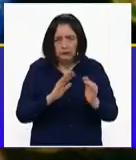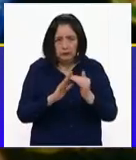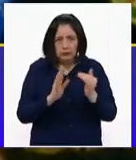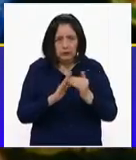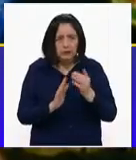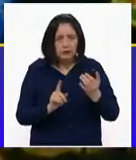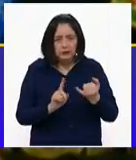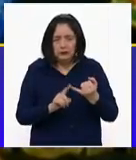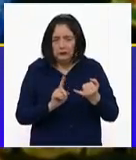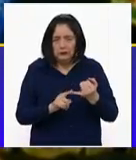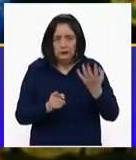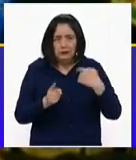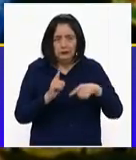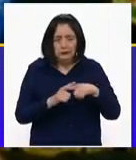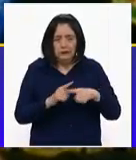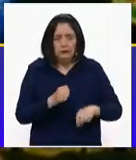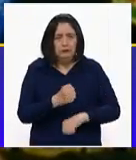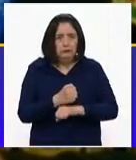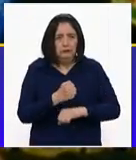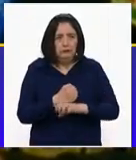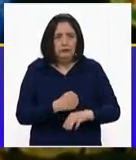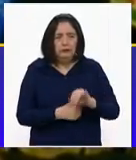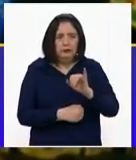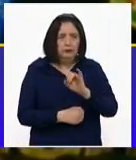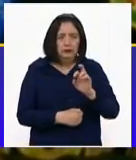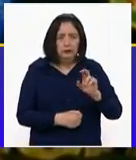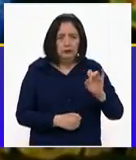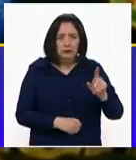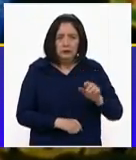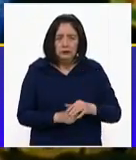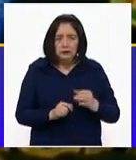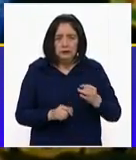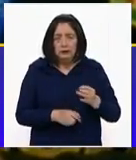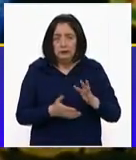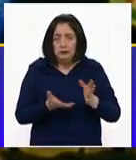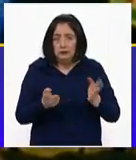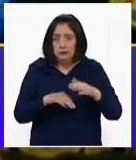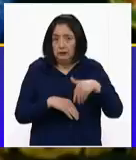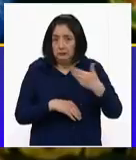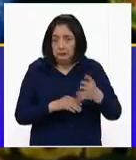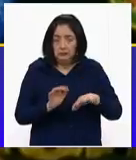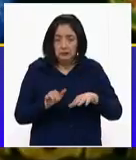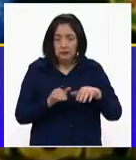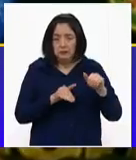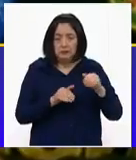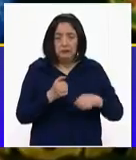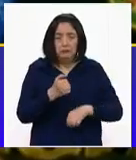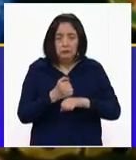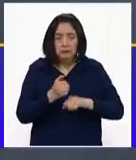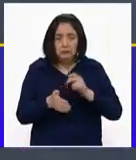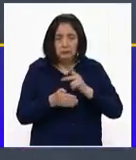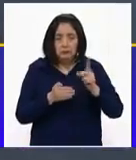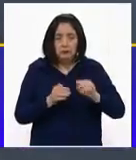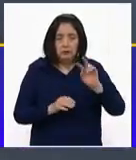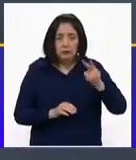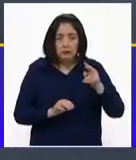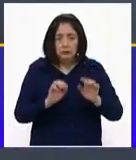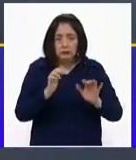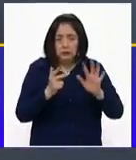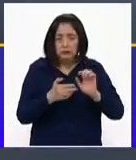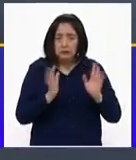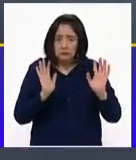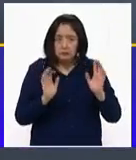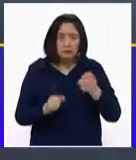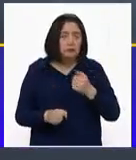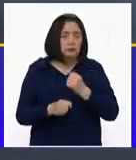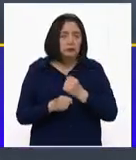entre ellos el exfutbolista Israel Cachete Zúñiga, quien luego de retirarse del fútbol profesional en el 2018, se